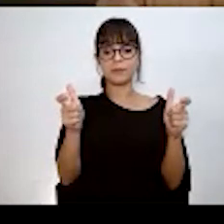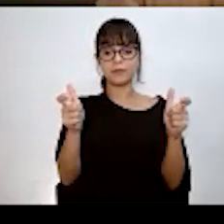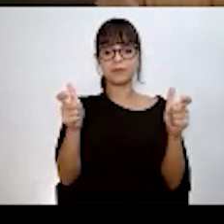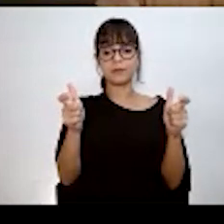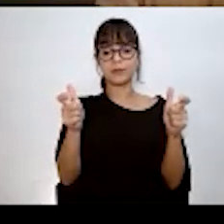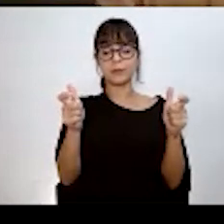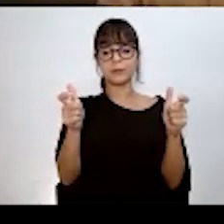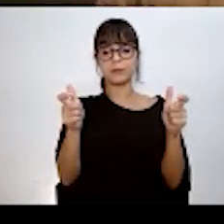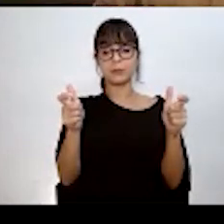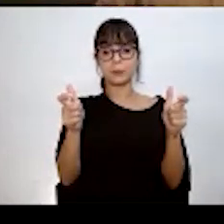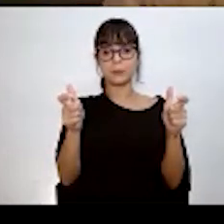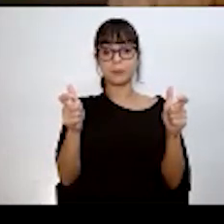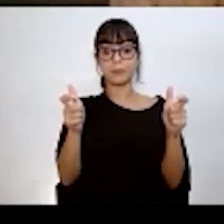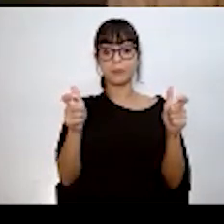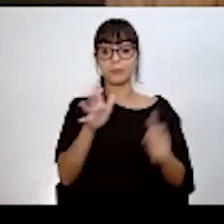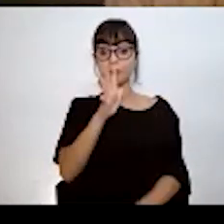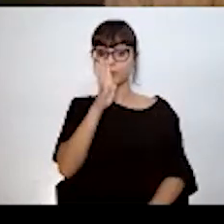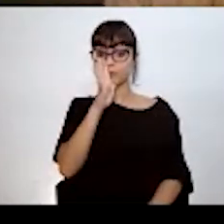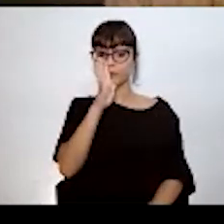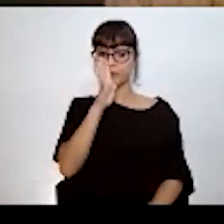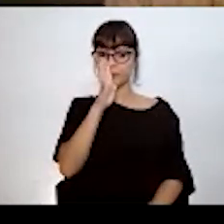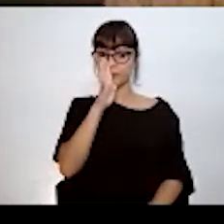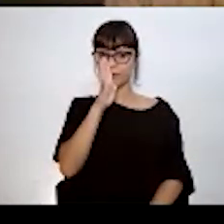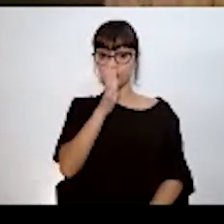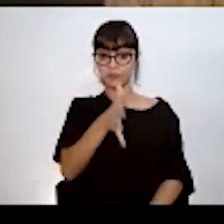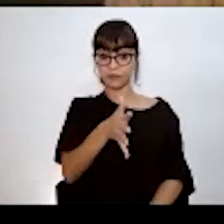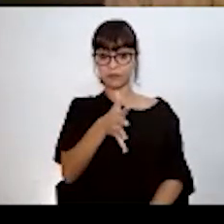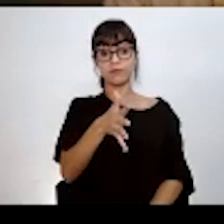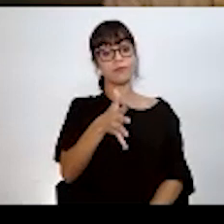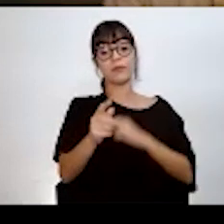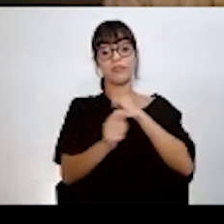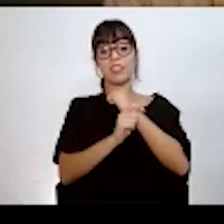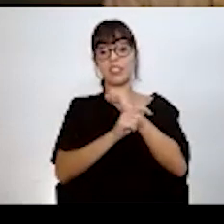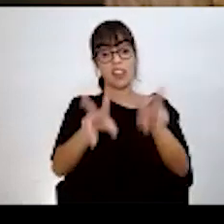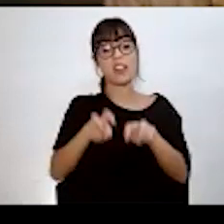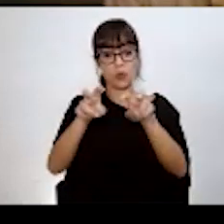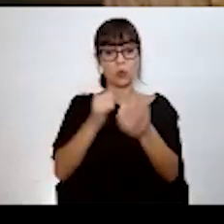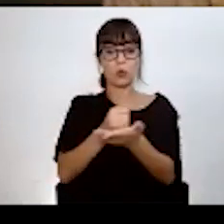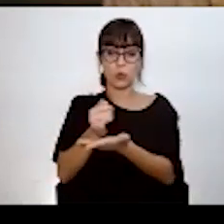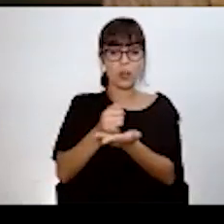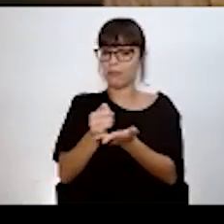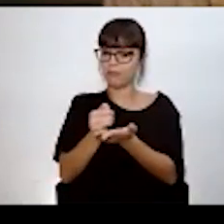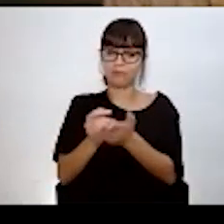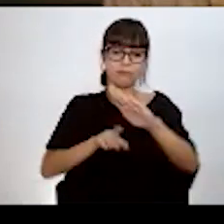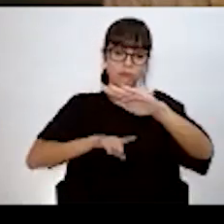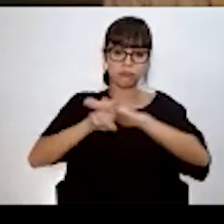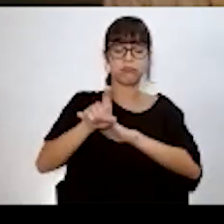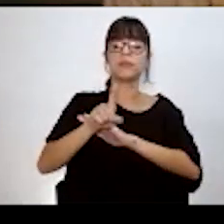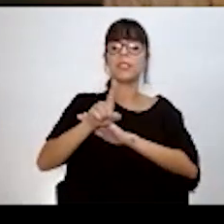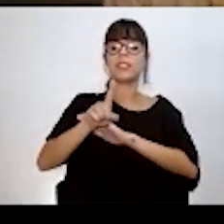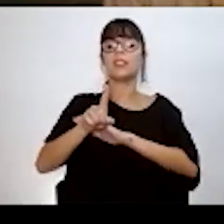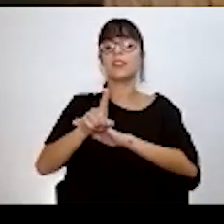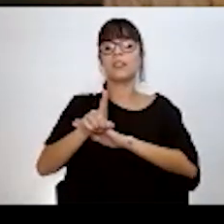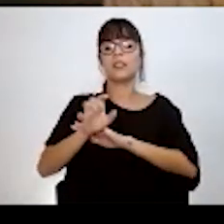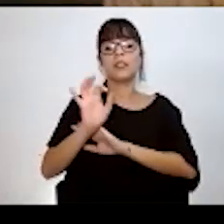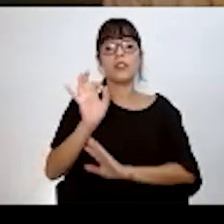desarrollo muy importante de lo que son las estrategias agrícolas, fundamentalmente o posiblemente con la introducción de novedades